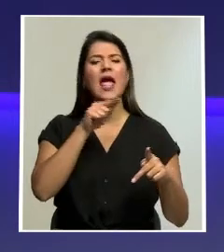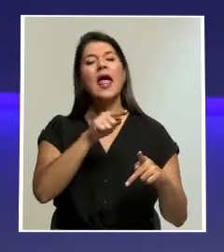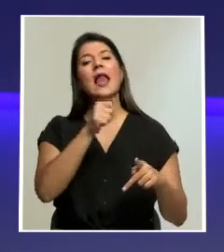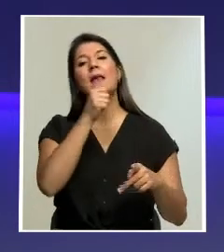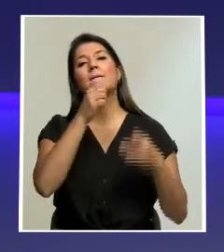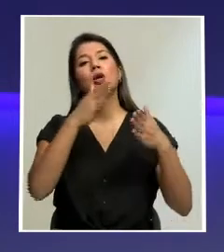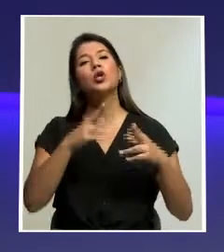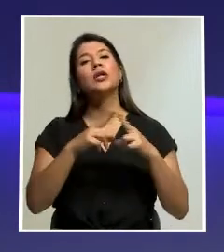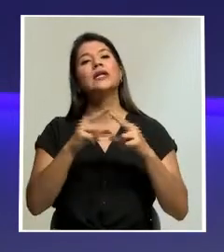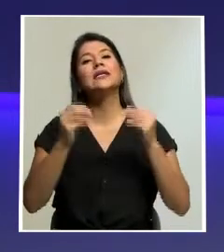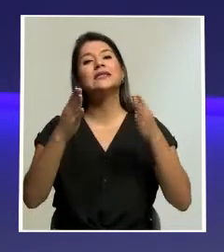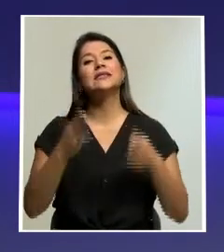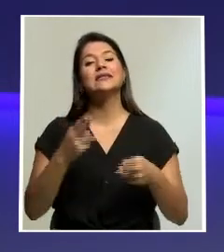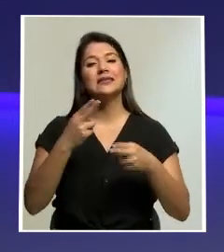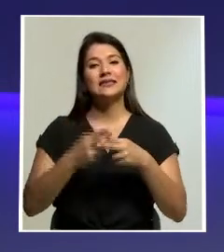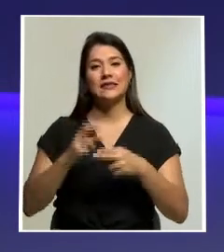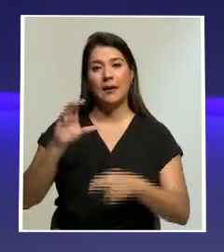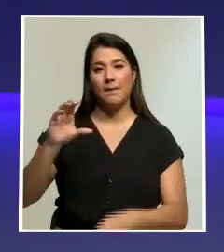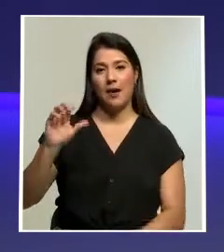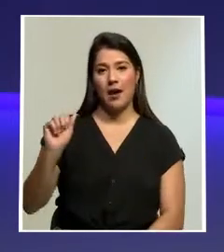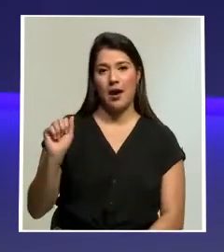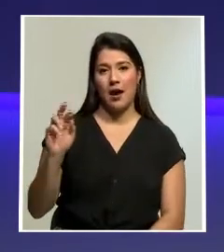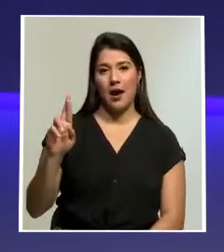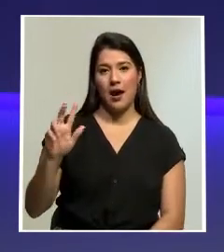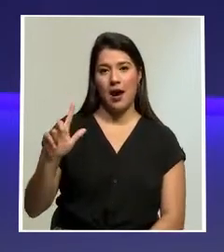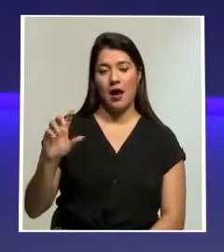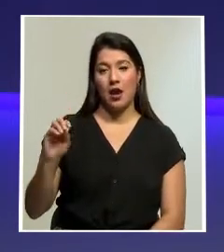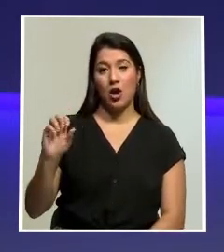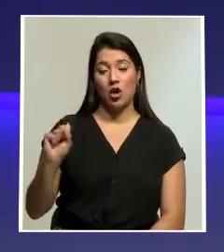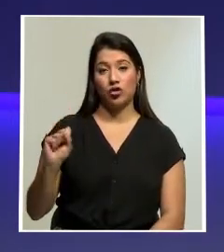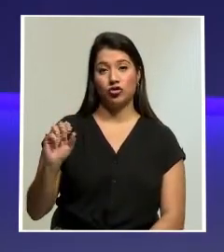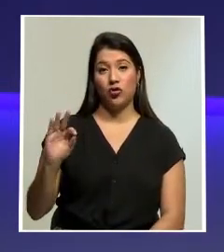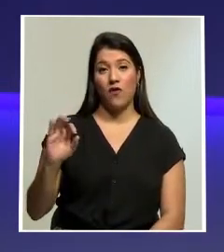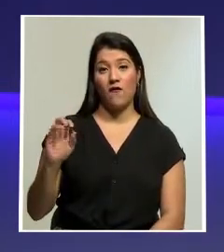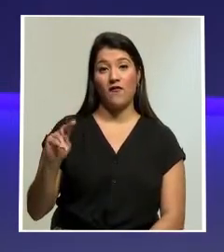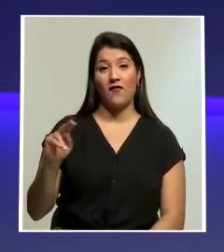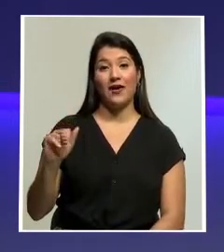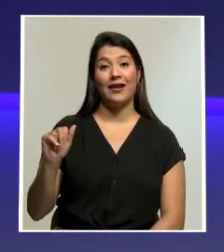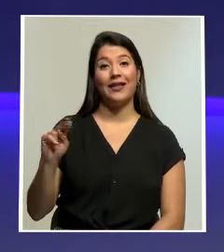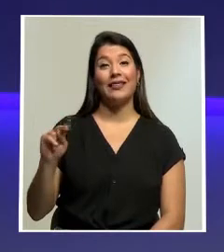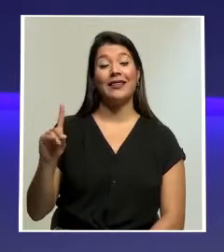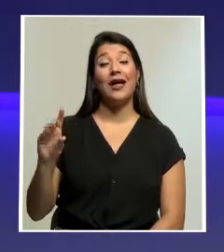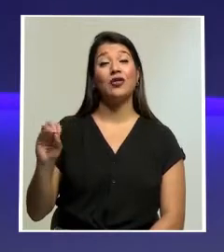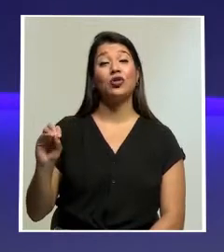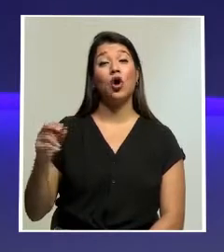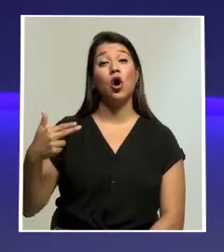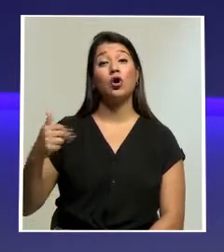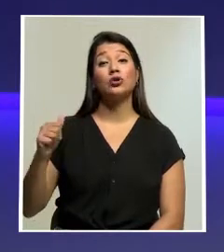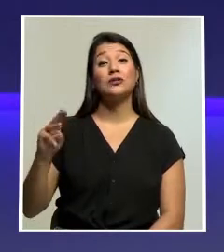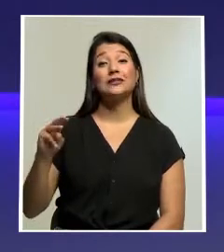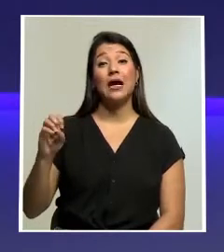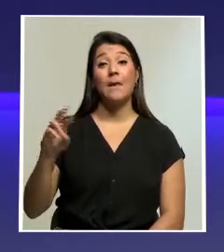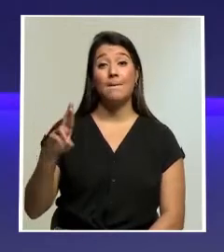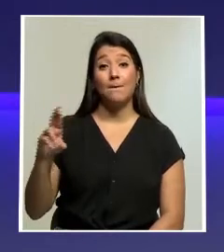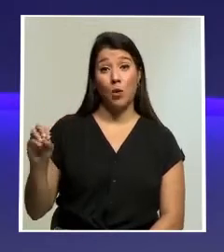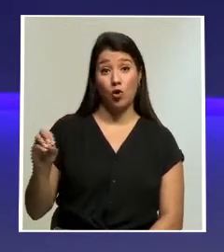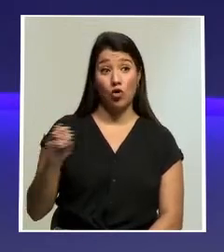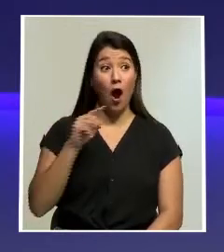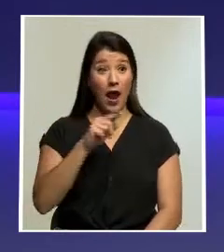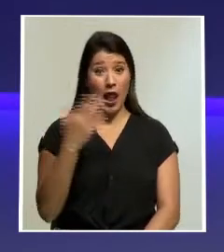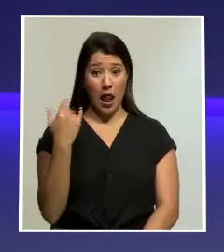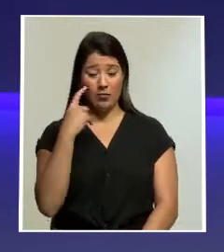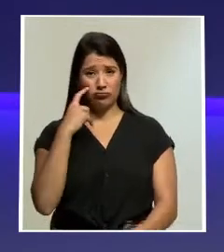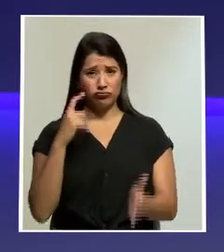periodista nicaragüense Carlos Fernando Chamorro, quien paradójicamente acaba de ser galardonado por su